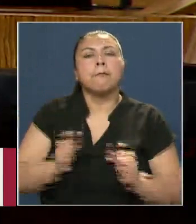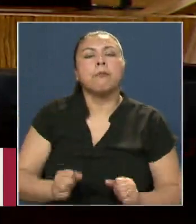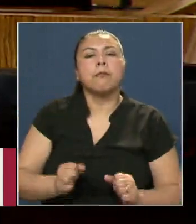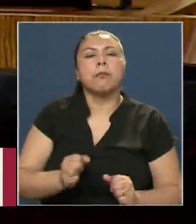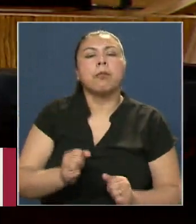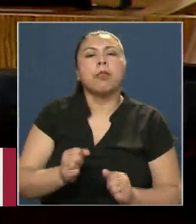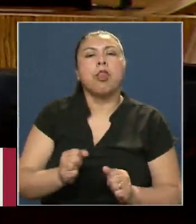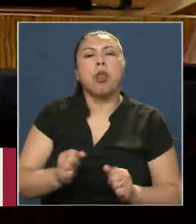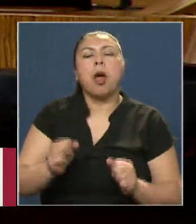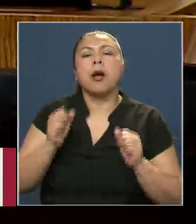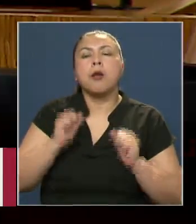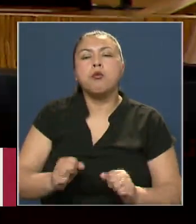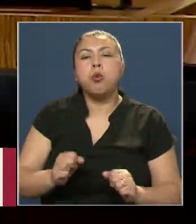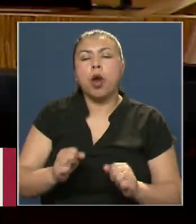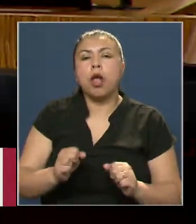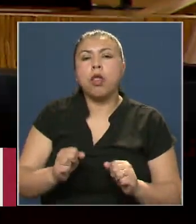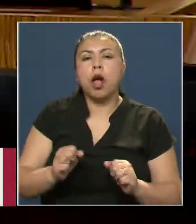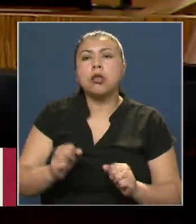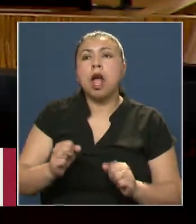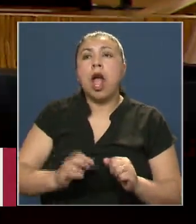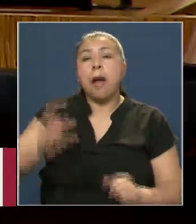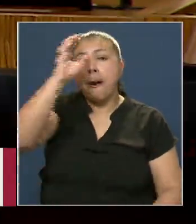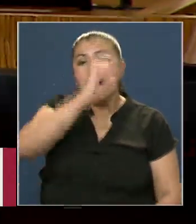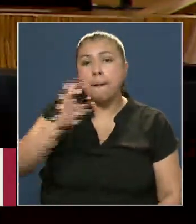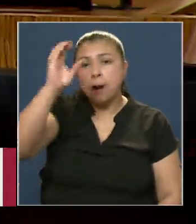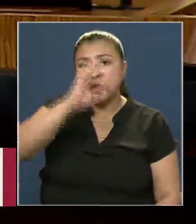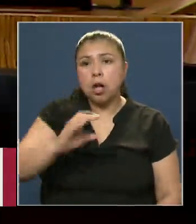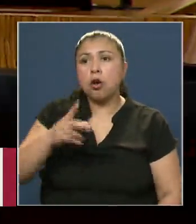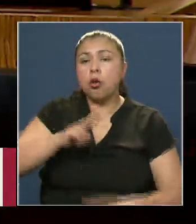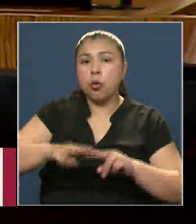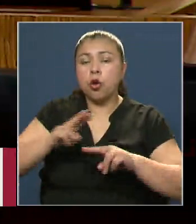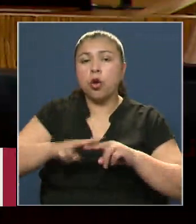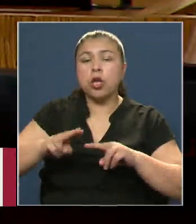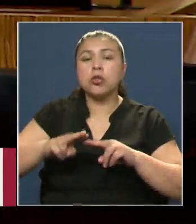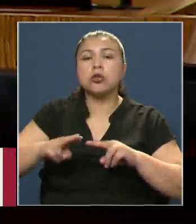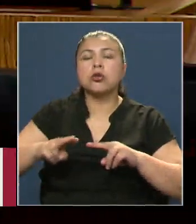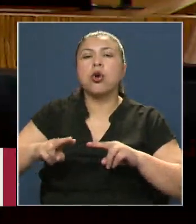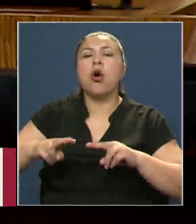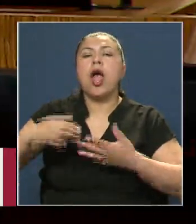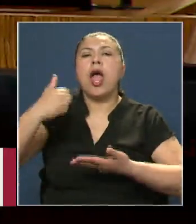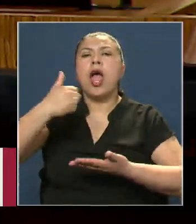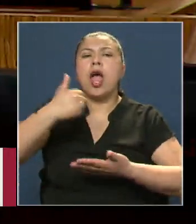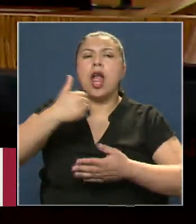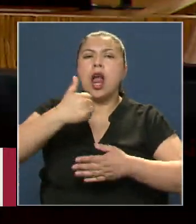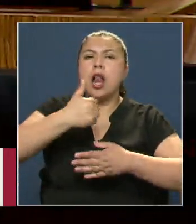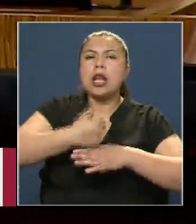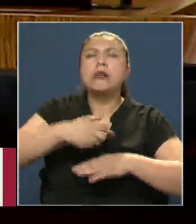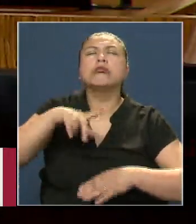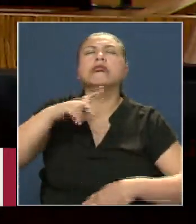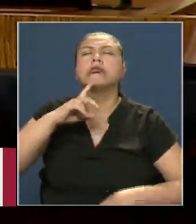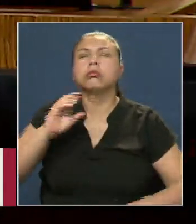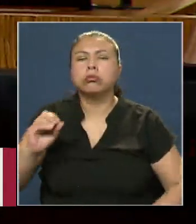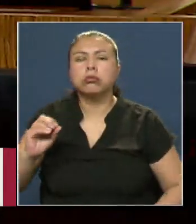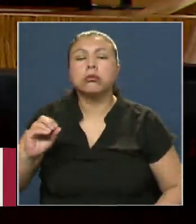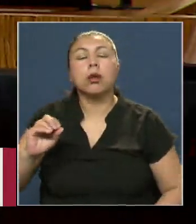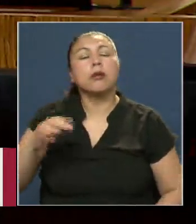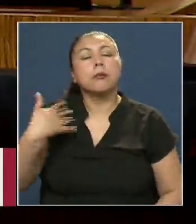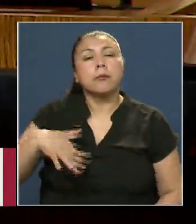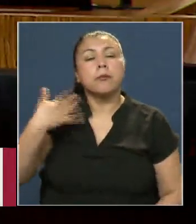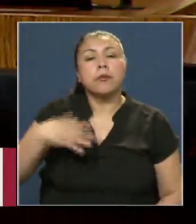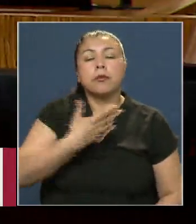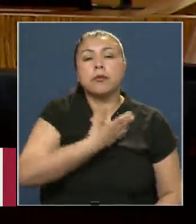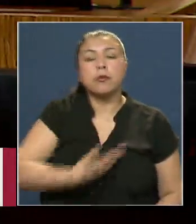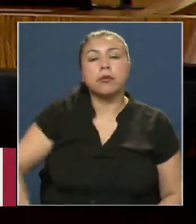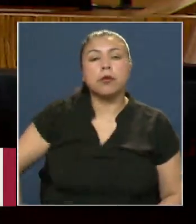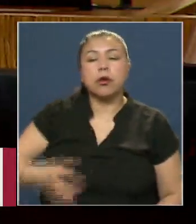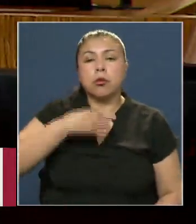por lo menos un día al año de paseo, como lo hizo el alcalde de Pinto. De manera que es importante, Presidente, a propósito del